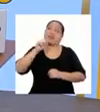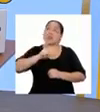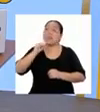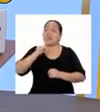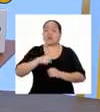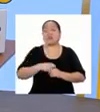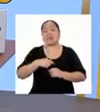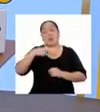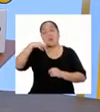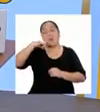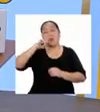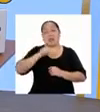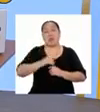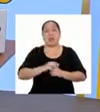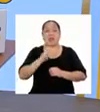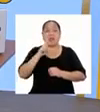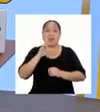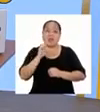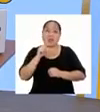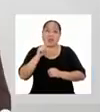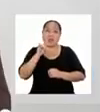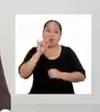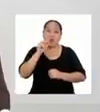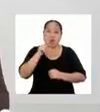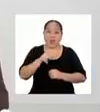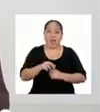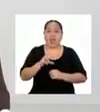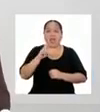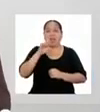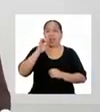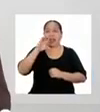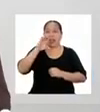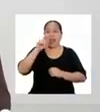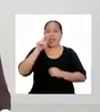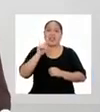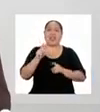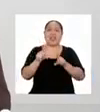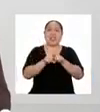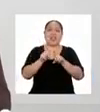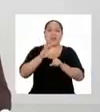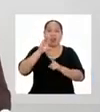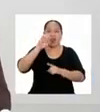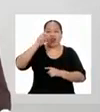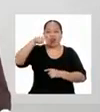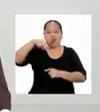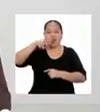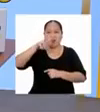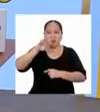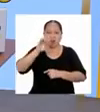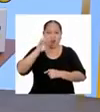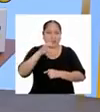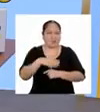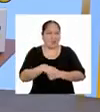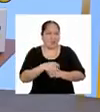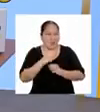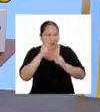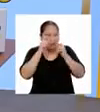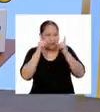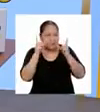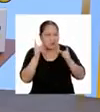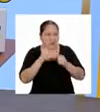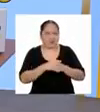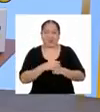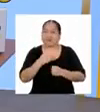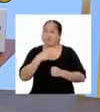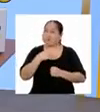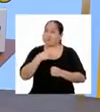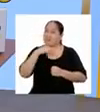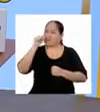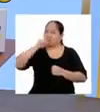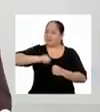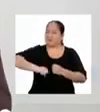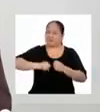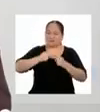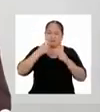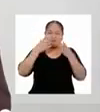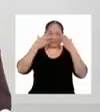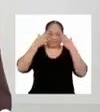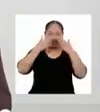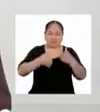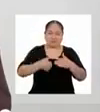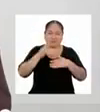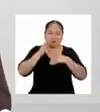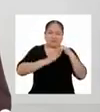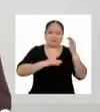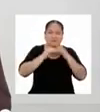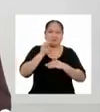regular, recta y convexa. Su Yaremis, te veo muy aplicada. Me tomo muy en serio la construcción.